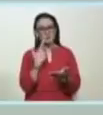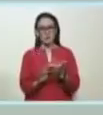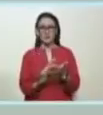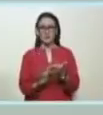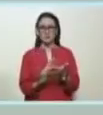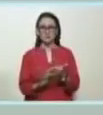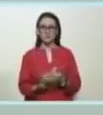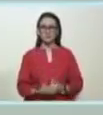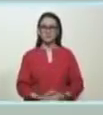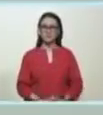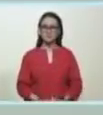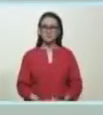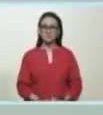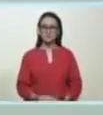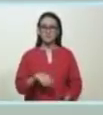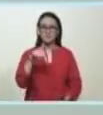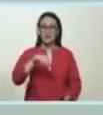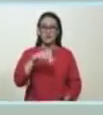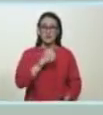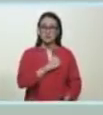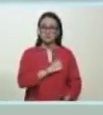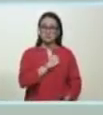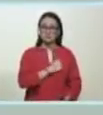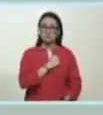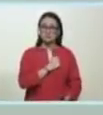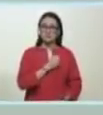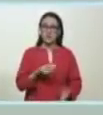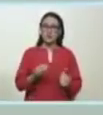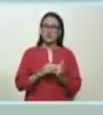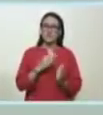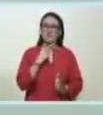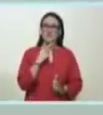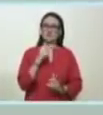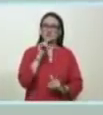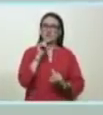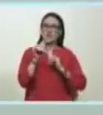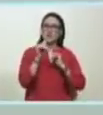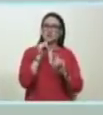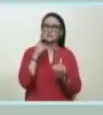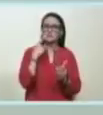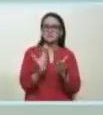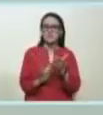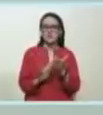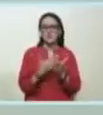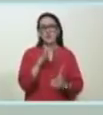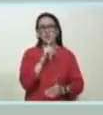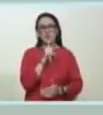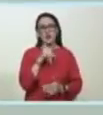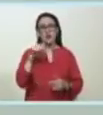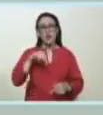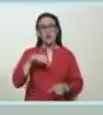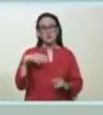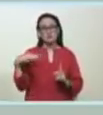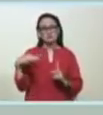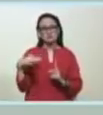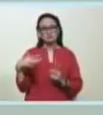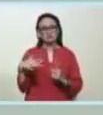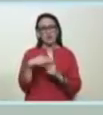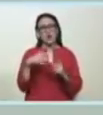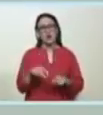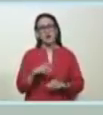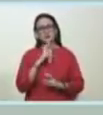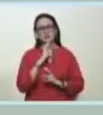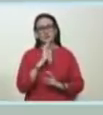Hoy, lamentablemente, regresan las voces de la denuncia sin pruebas. Hoy se atacan los